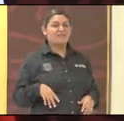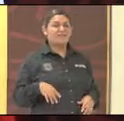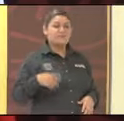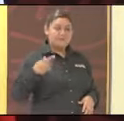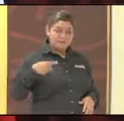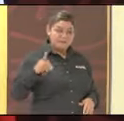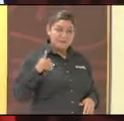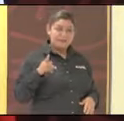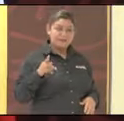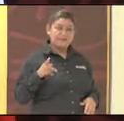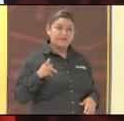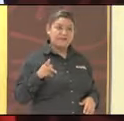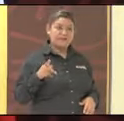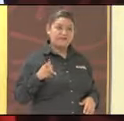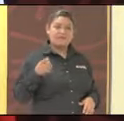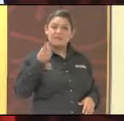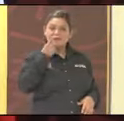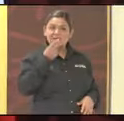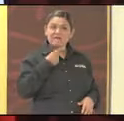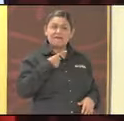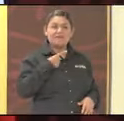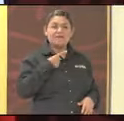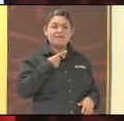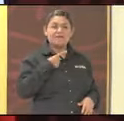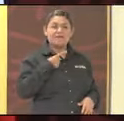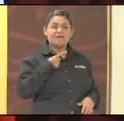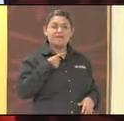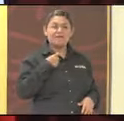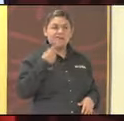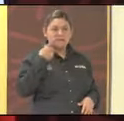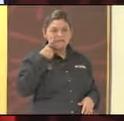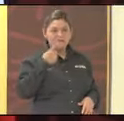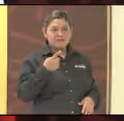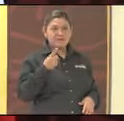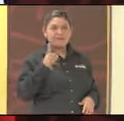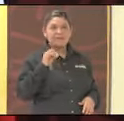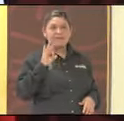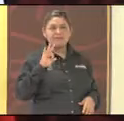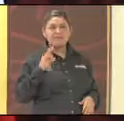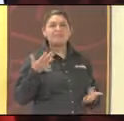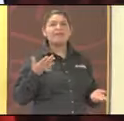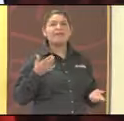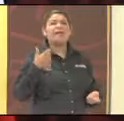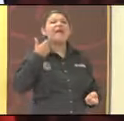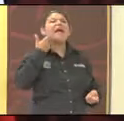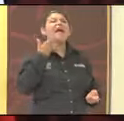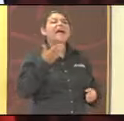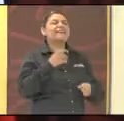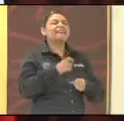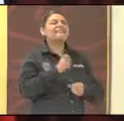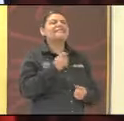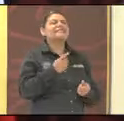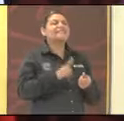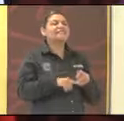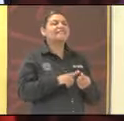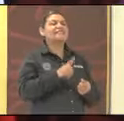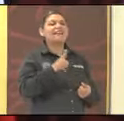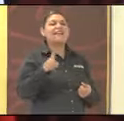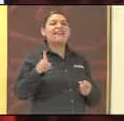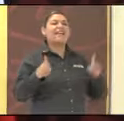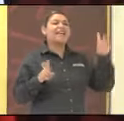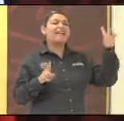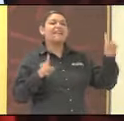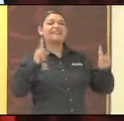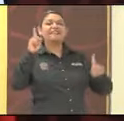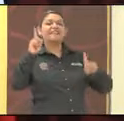pero me dijeron, pusimos a consideración ahí en el DIF, a ver, ¿quién quieren traer? Y pues ahí dijeron todas,